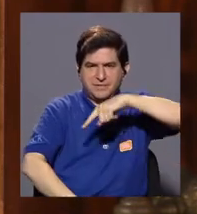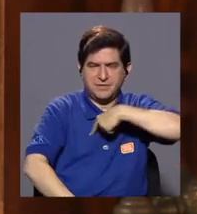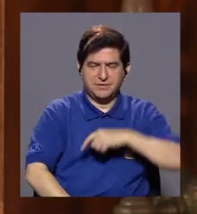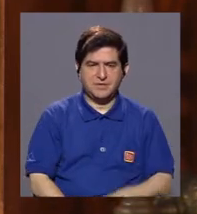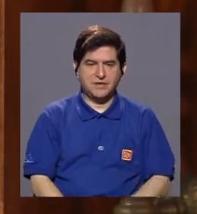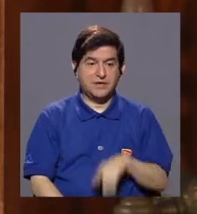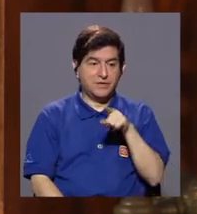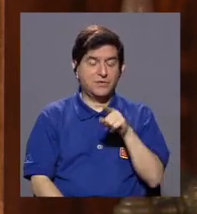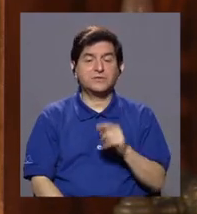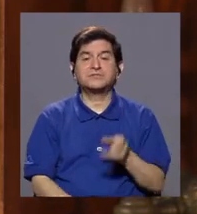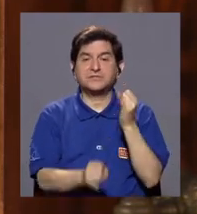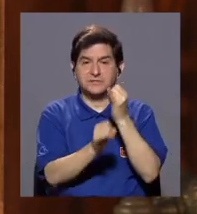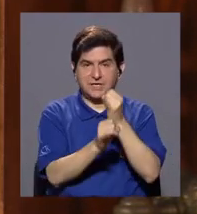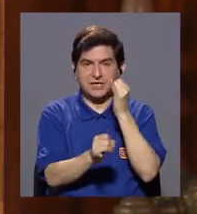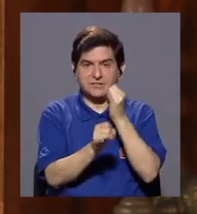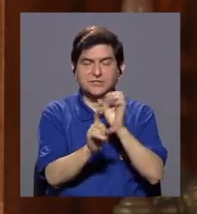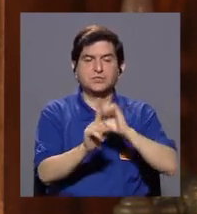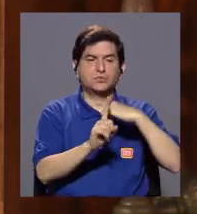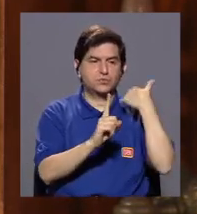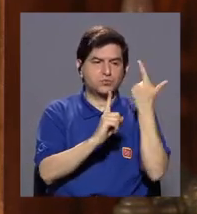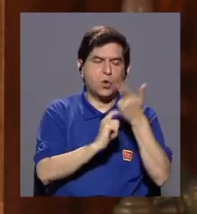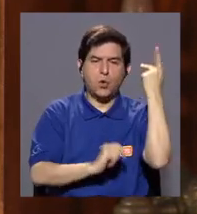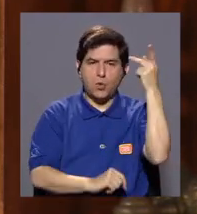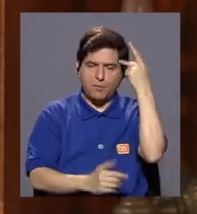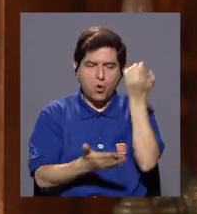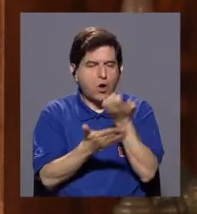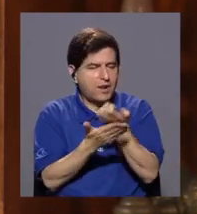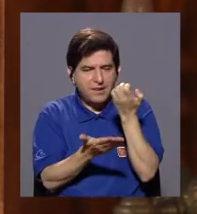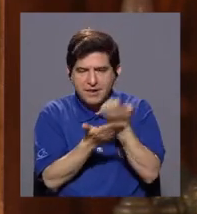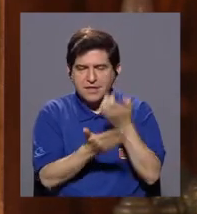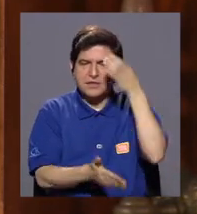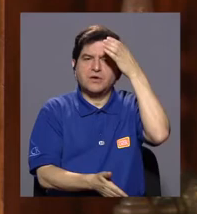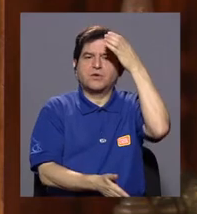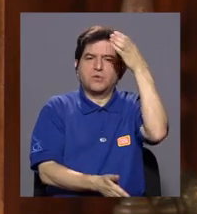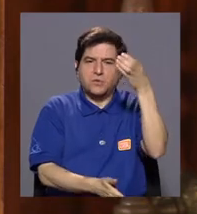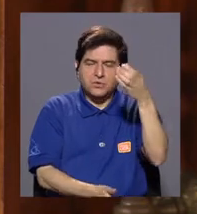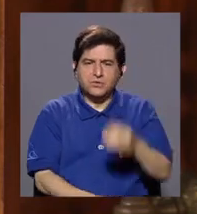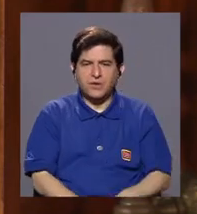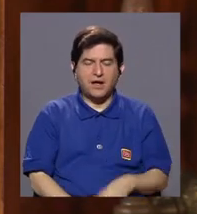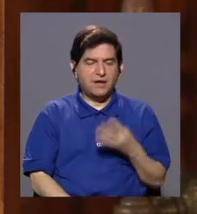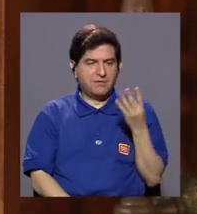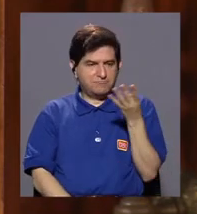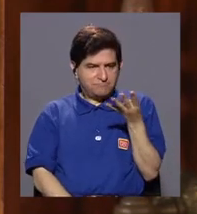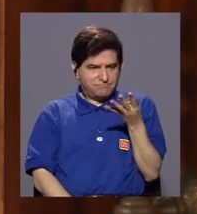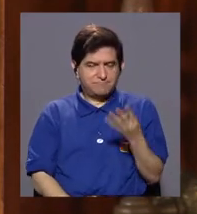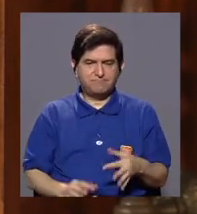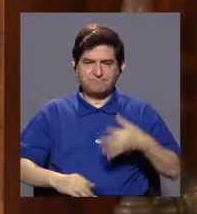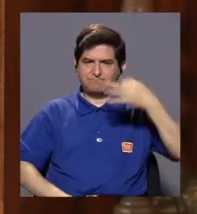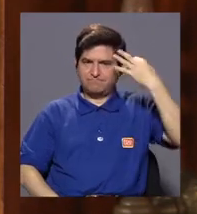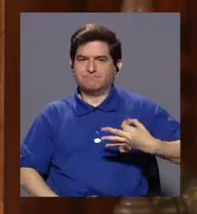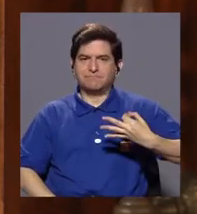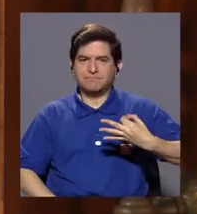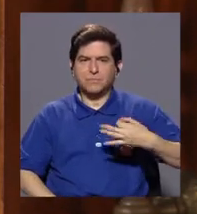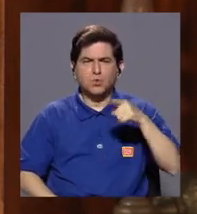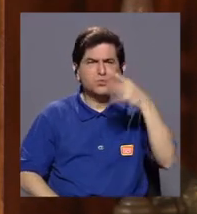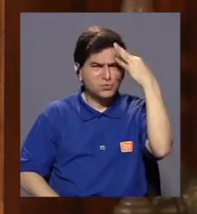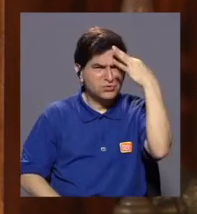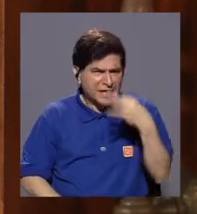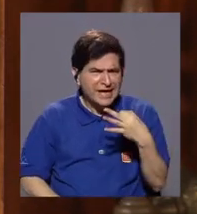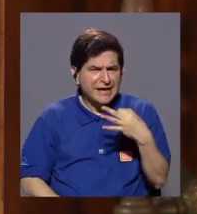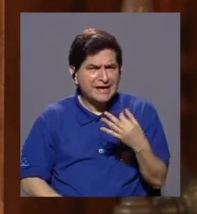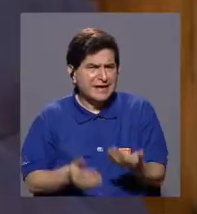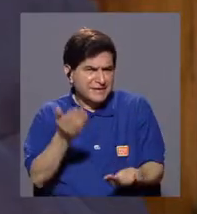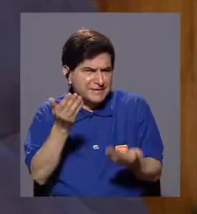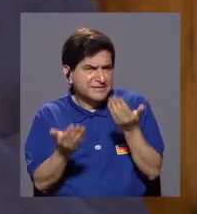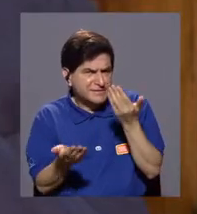que estas instituciones sociales, políticas, económicas y culturales se consoliden. ¿Usted cree